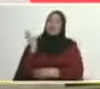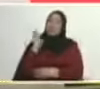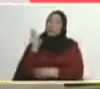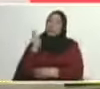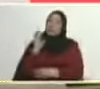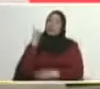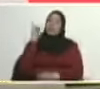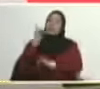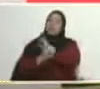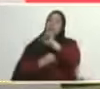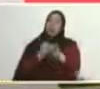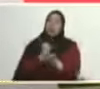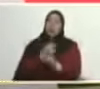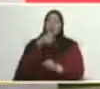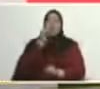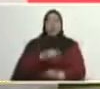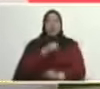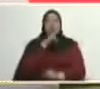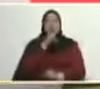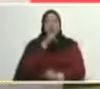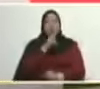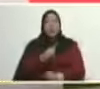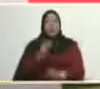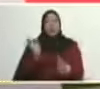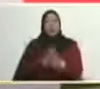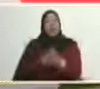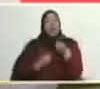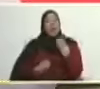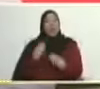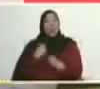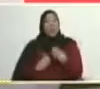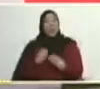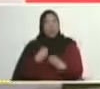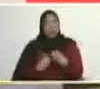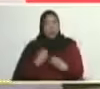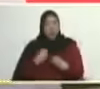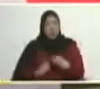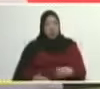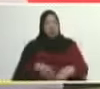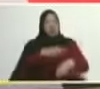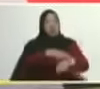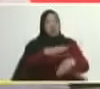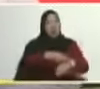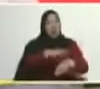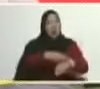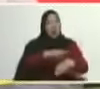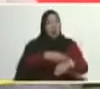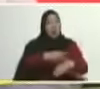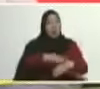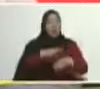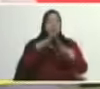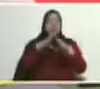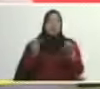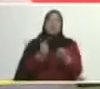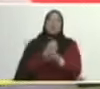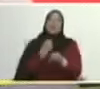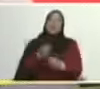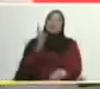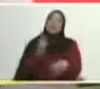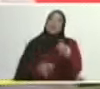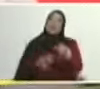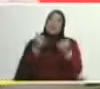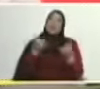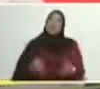coyuntura internacional y regional concita preocupación y nos convoca a la acción. De algún modo y en más